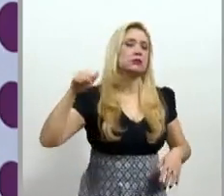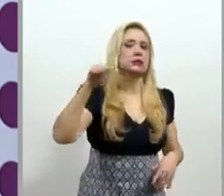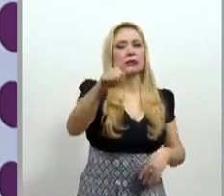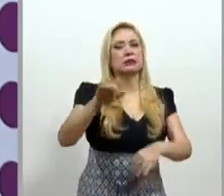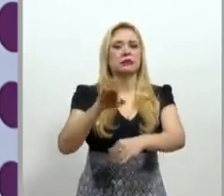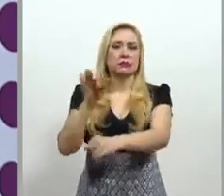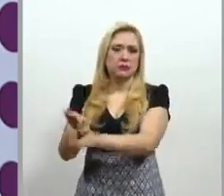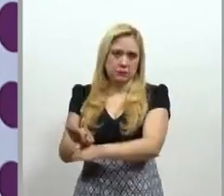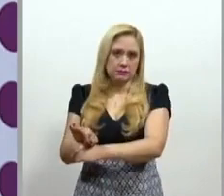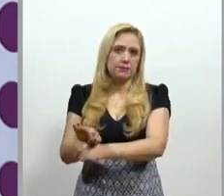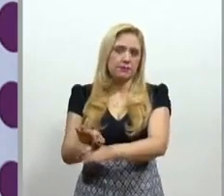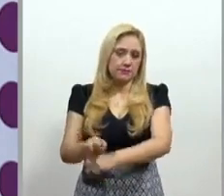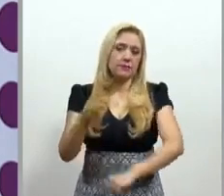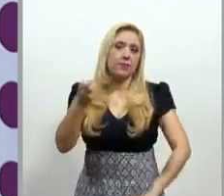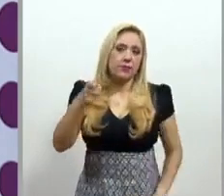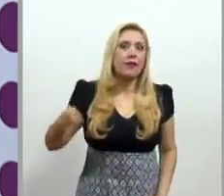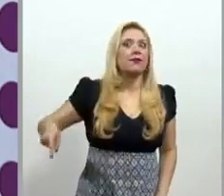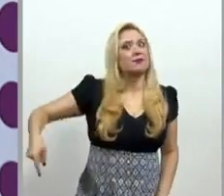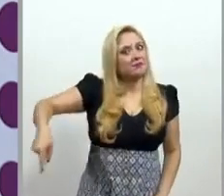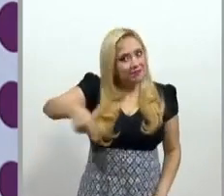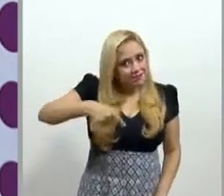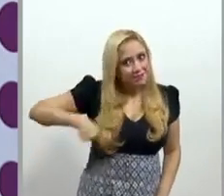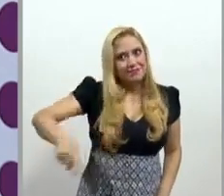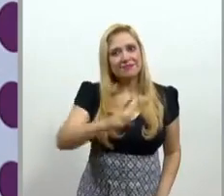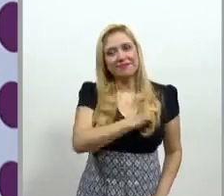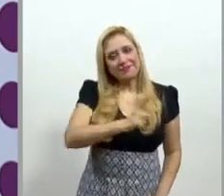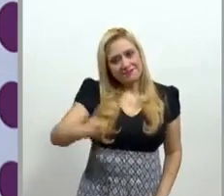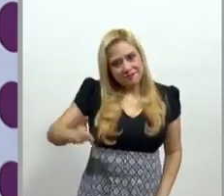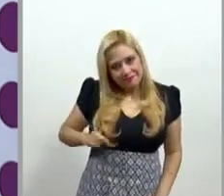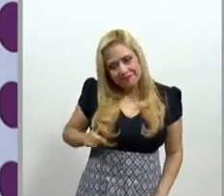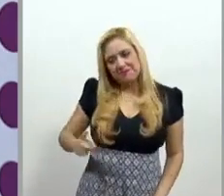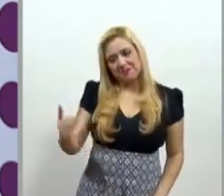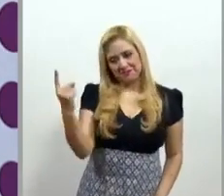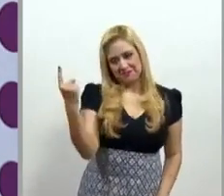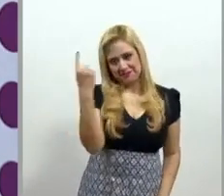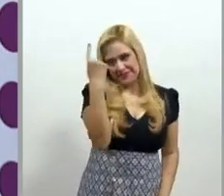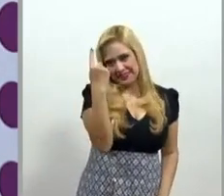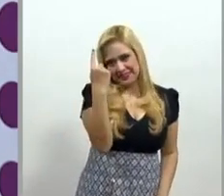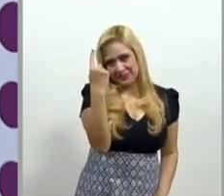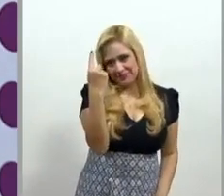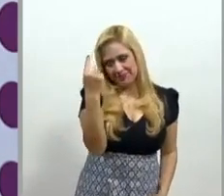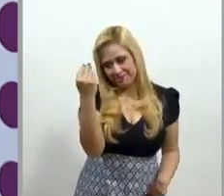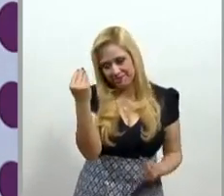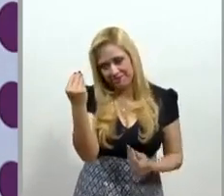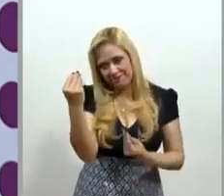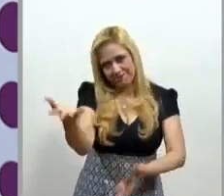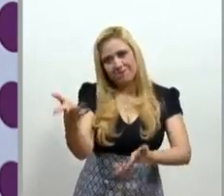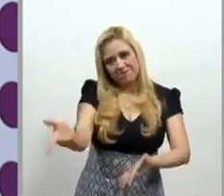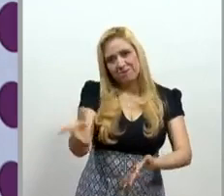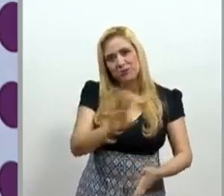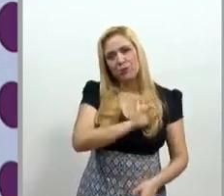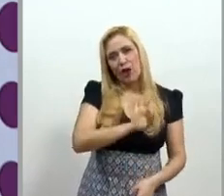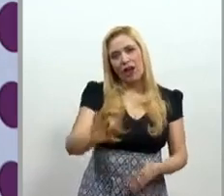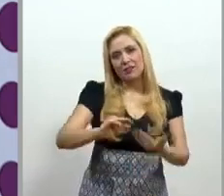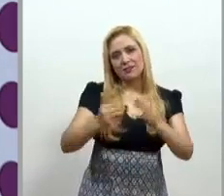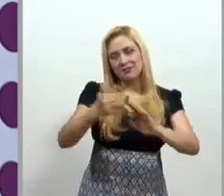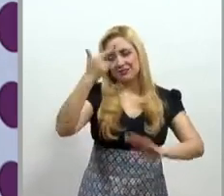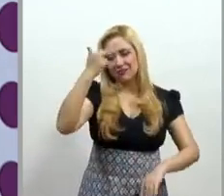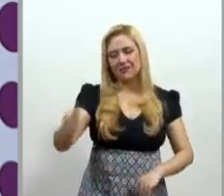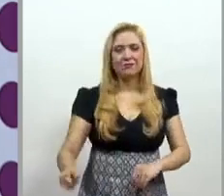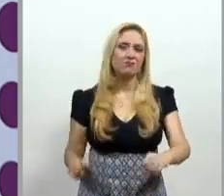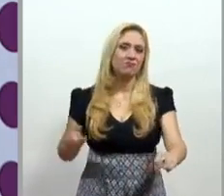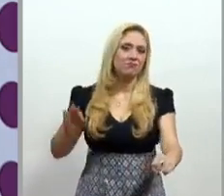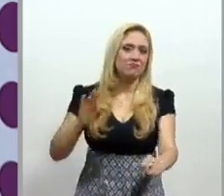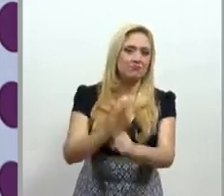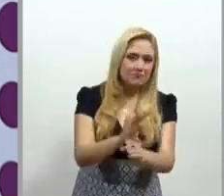esos términos, es a ellos a los que tenemos que reconocerles en primer momento una legitimación amplia para tener unos primeros defensores de